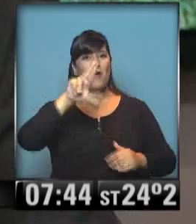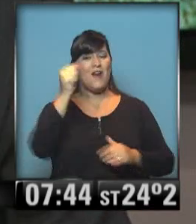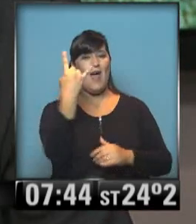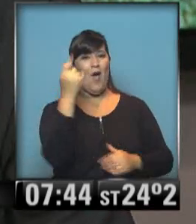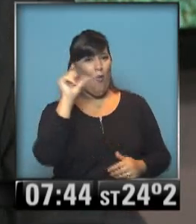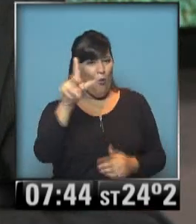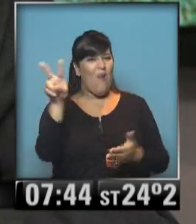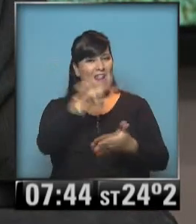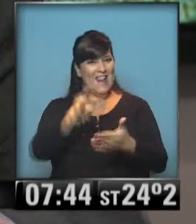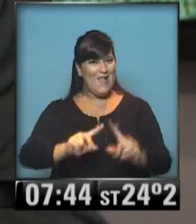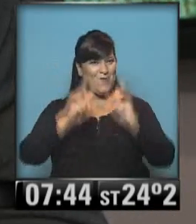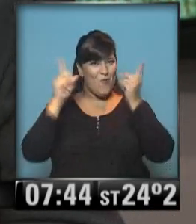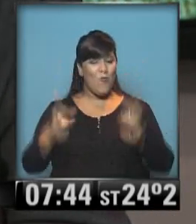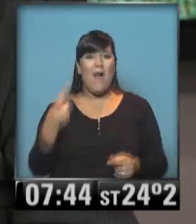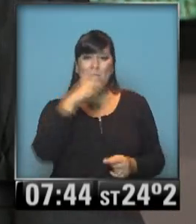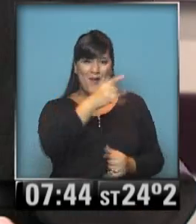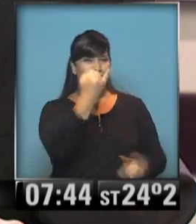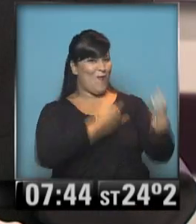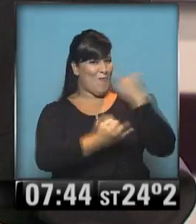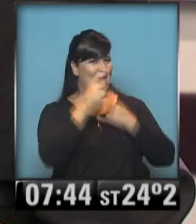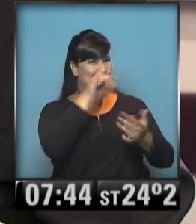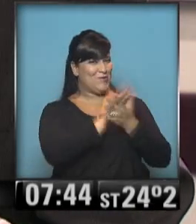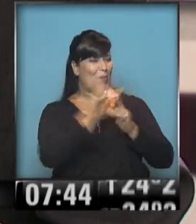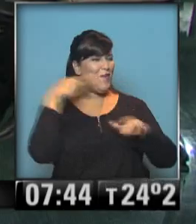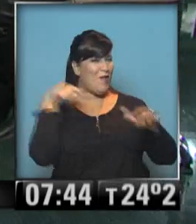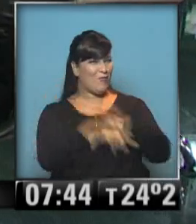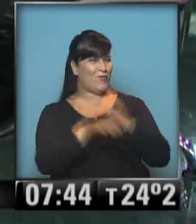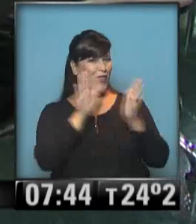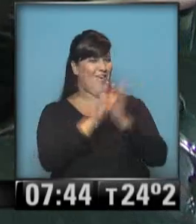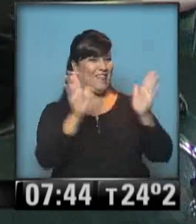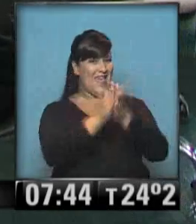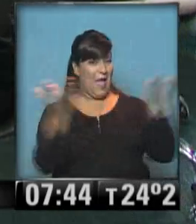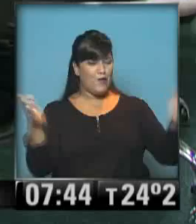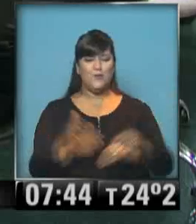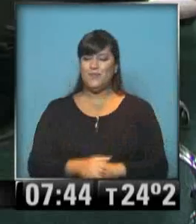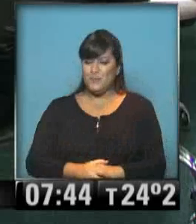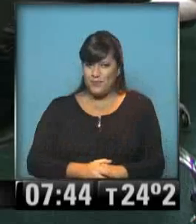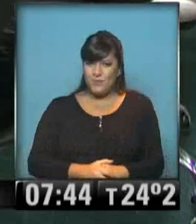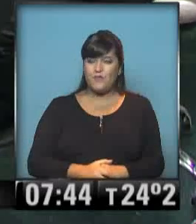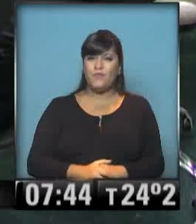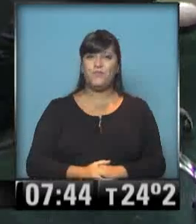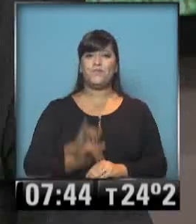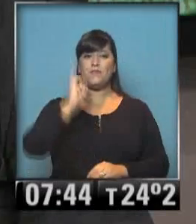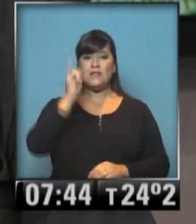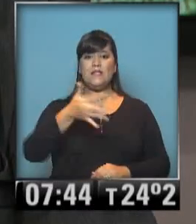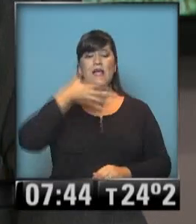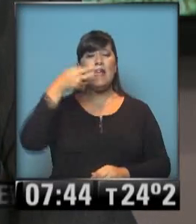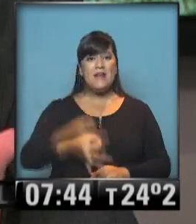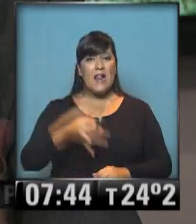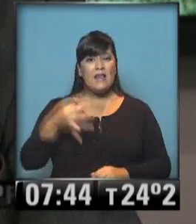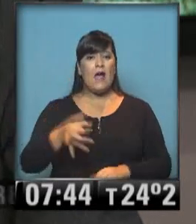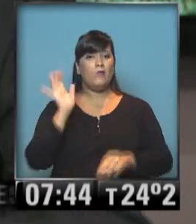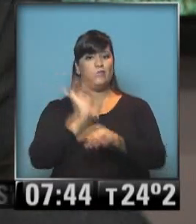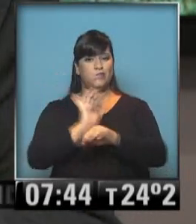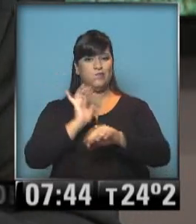leelo igual el artículo Pero est Raúl para contarnos los detalles a ver Raúl Sí qué tal eh Alejandro en realidad es un anuncio digamos